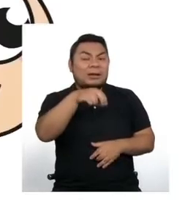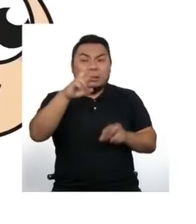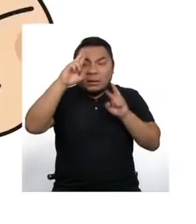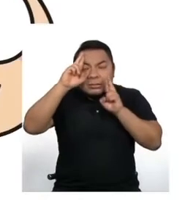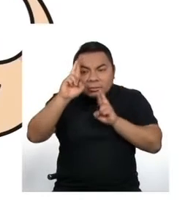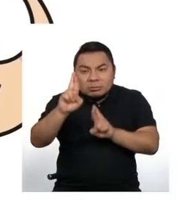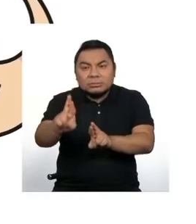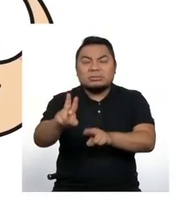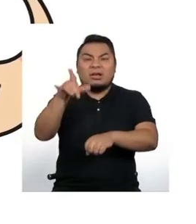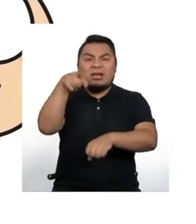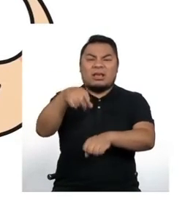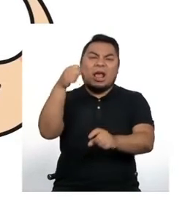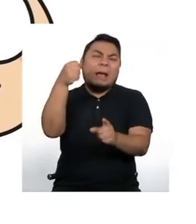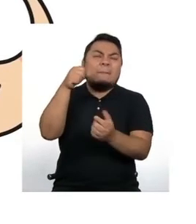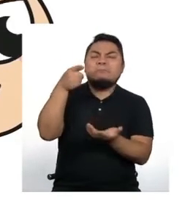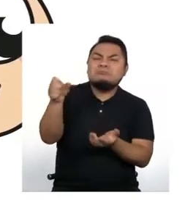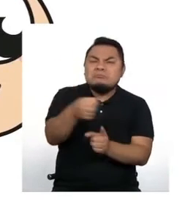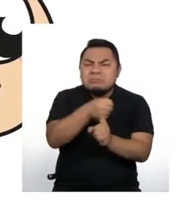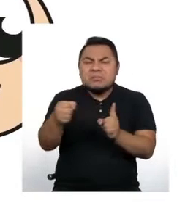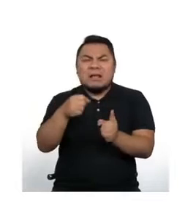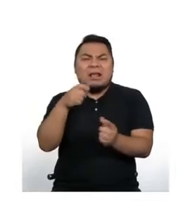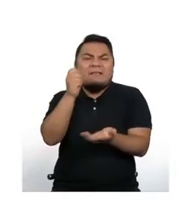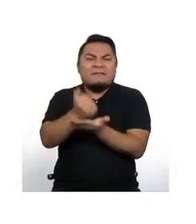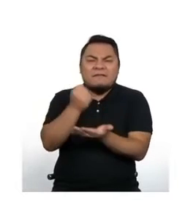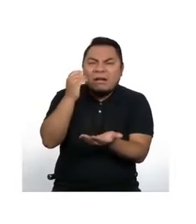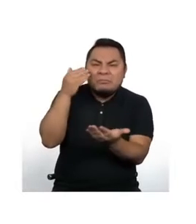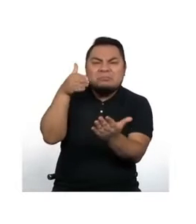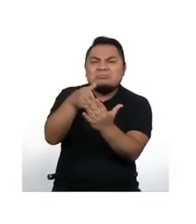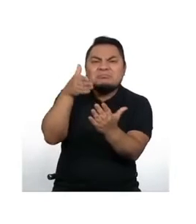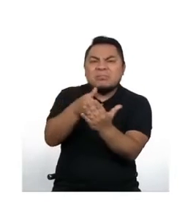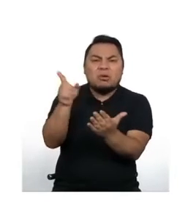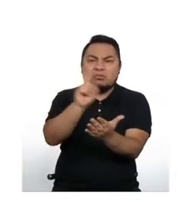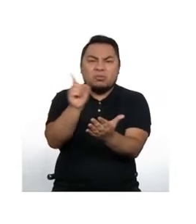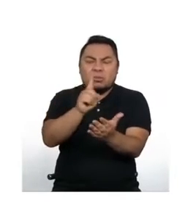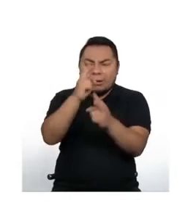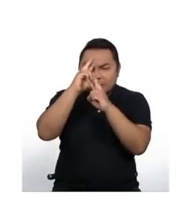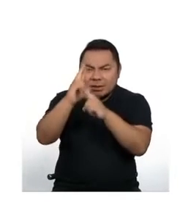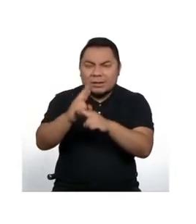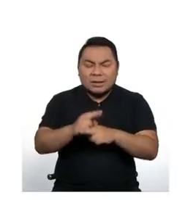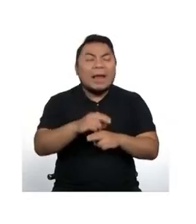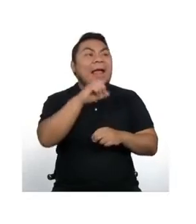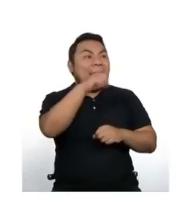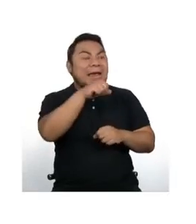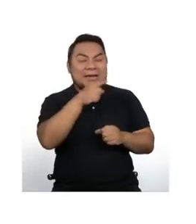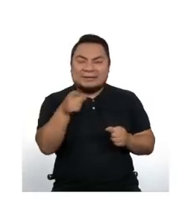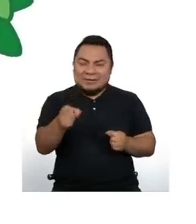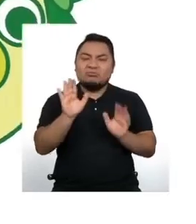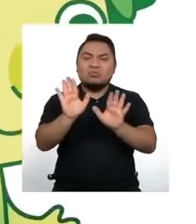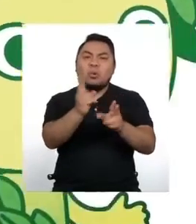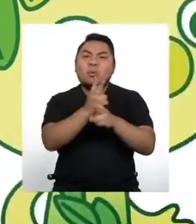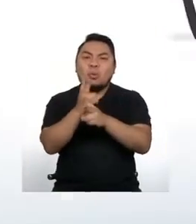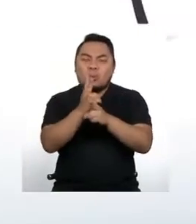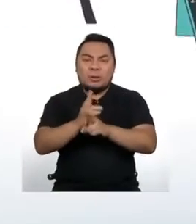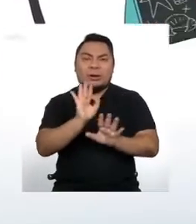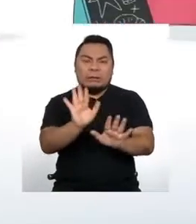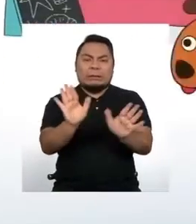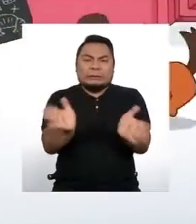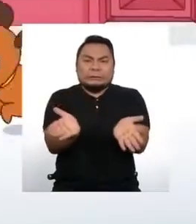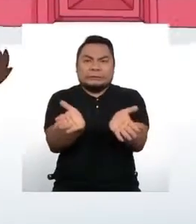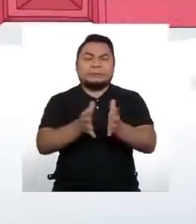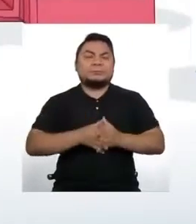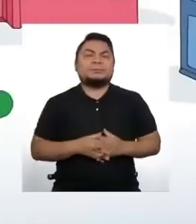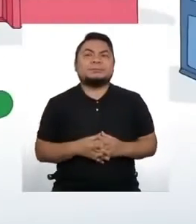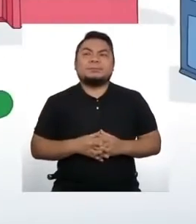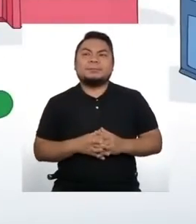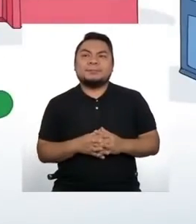las pelotas por sí misma o mismo en los cestos de acuerdo al color, puedes pedirle a un integrante de la familia que